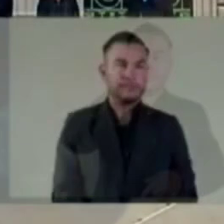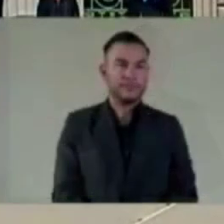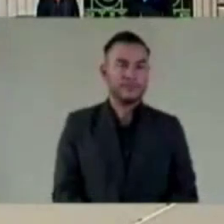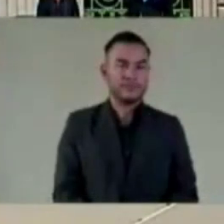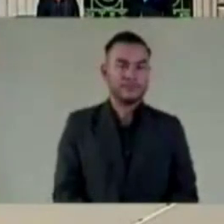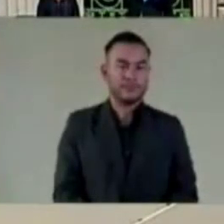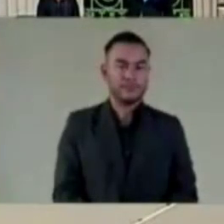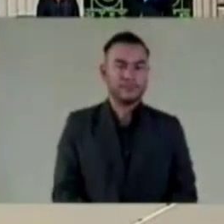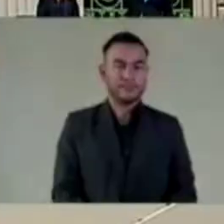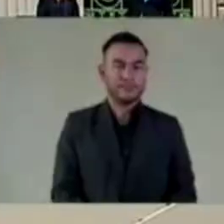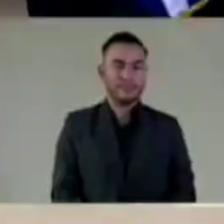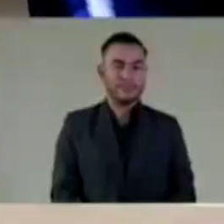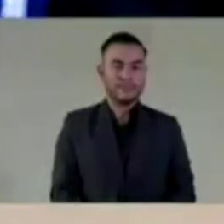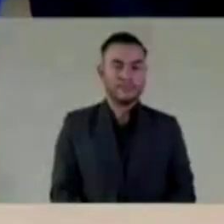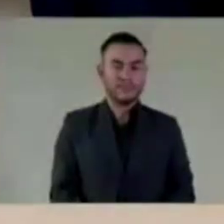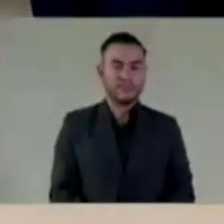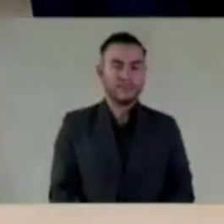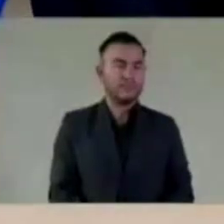2024.